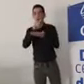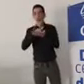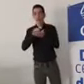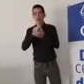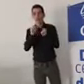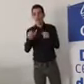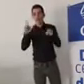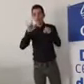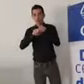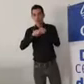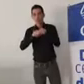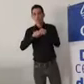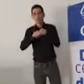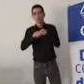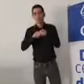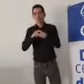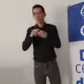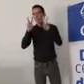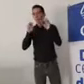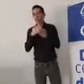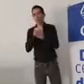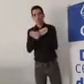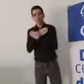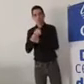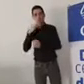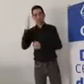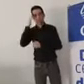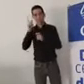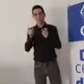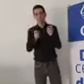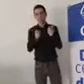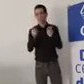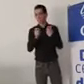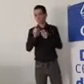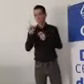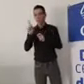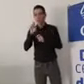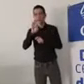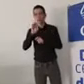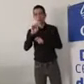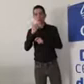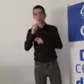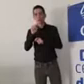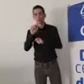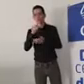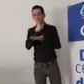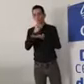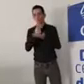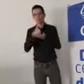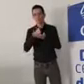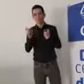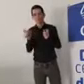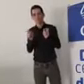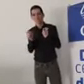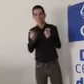que yo presido desde el Consejo de la Capital Colombiana. Los temas de seguridad, los temas de paz, son una agenda, digamos,